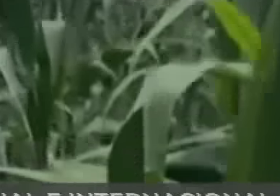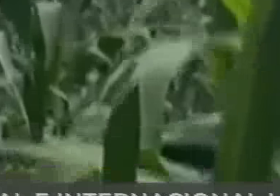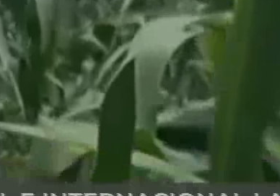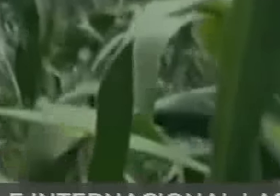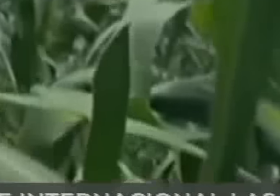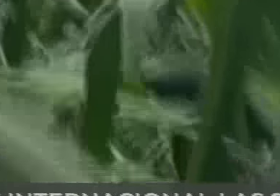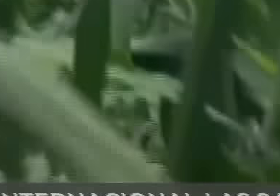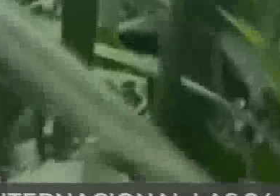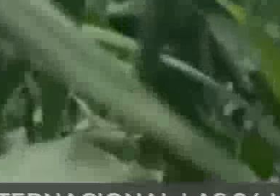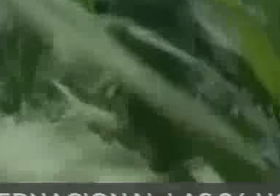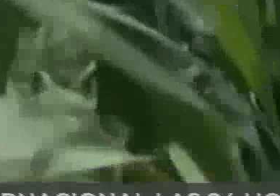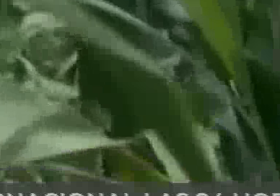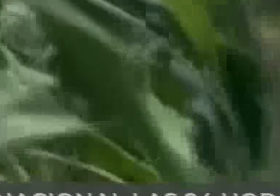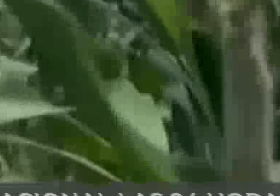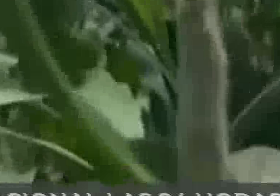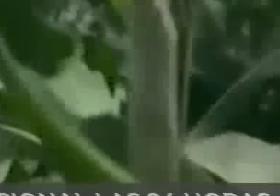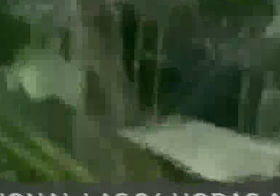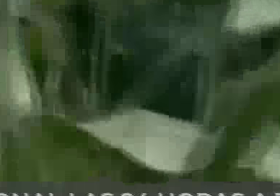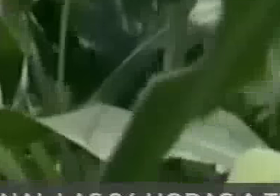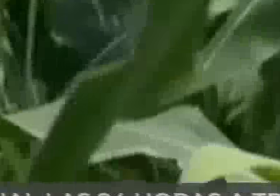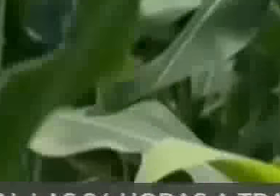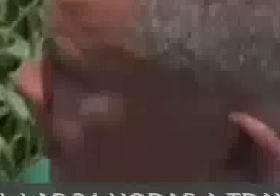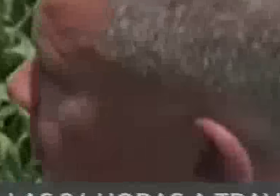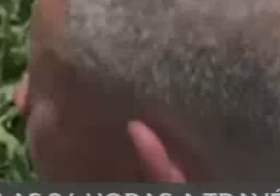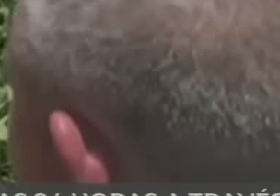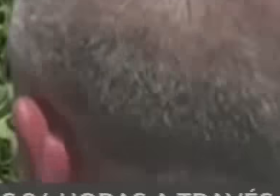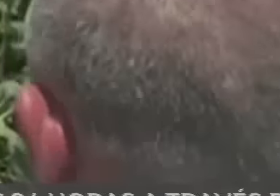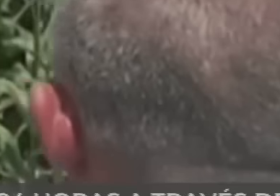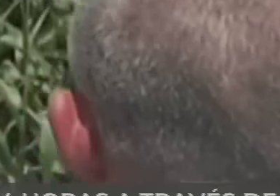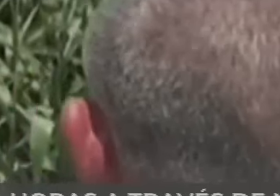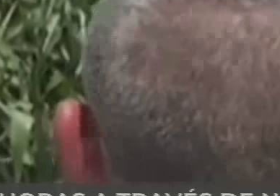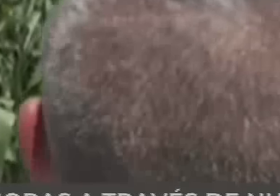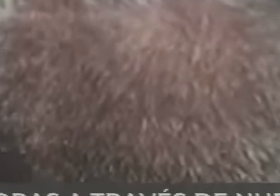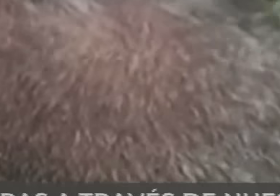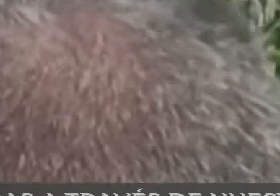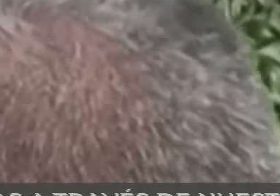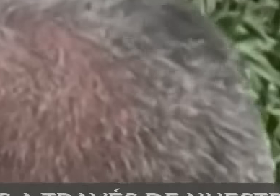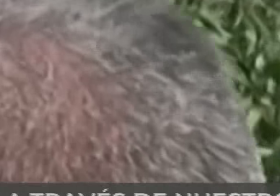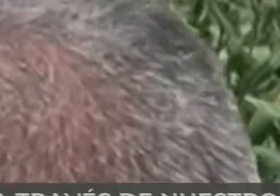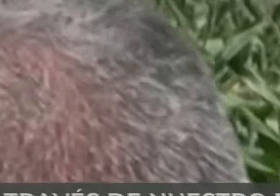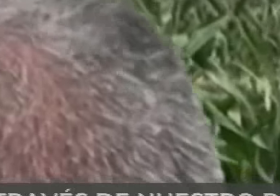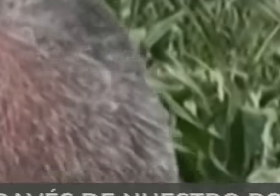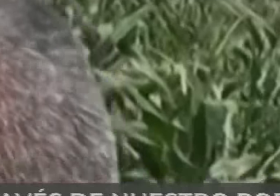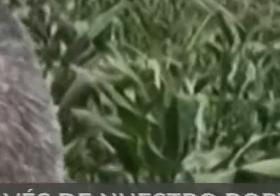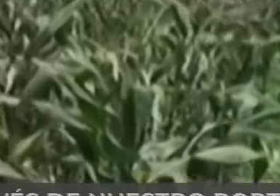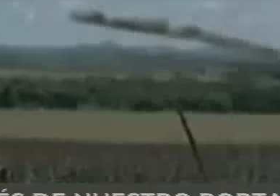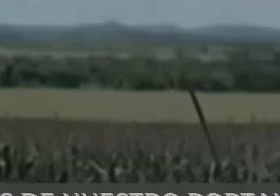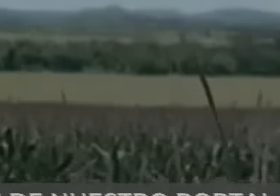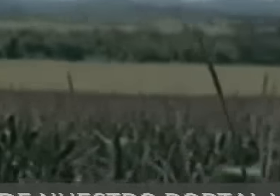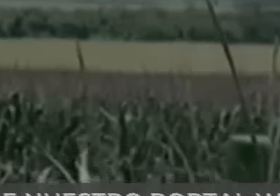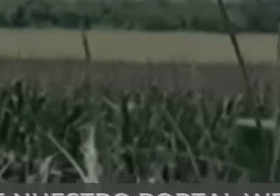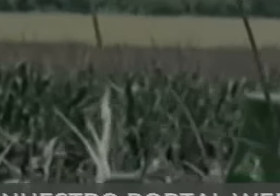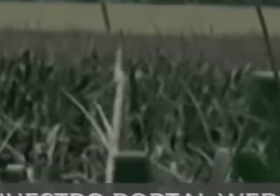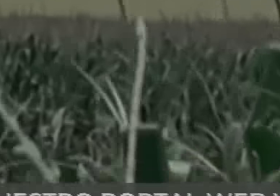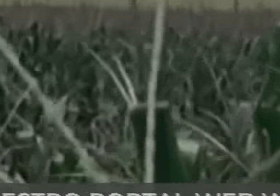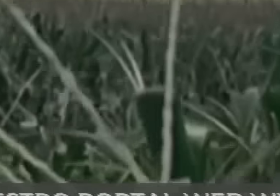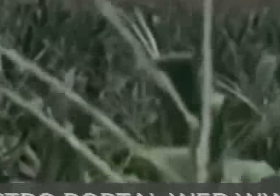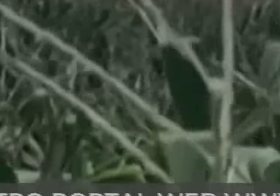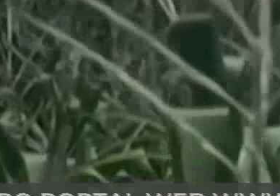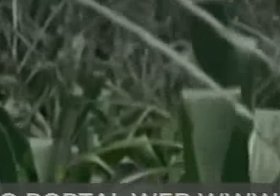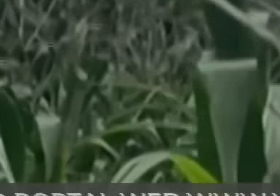MST podrán traer su conocimiento, sus capacidades en agroecología, sus capacidades en